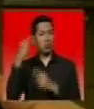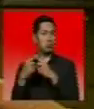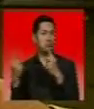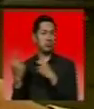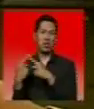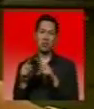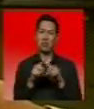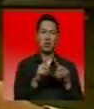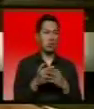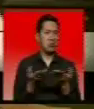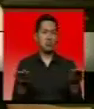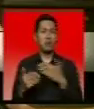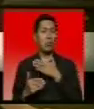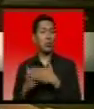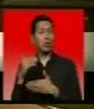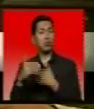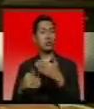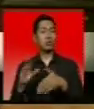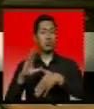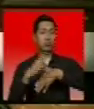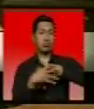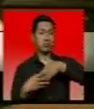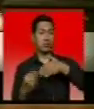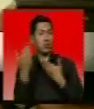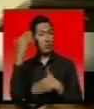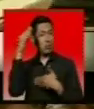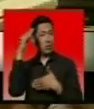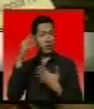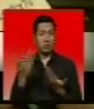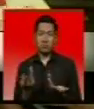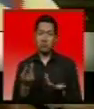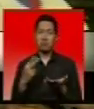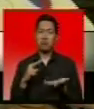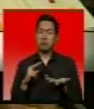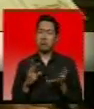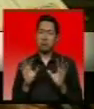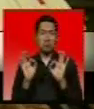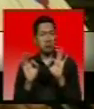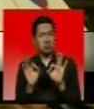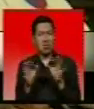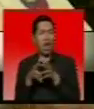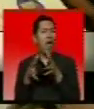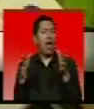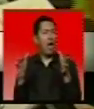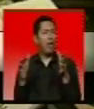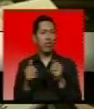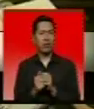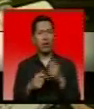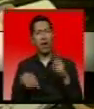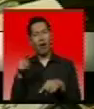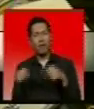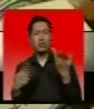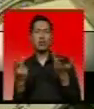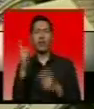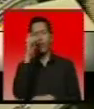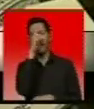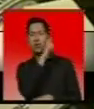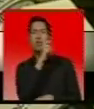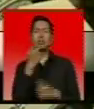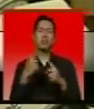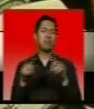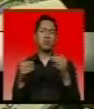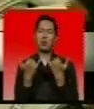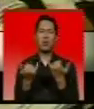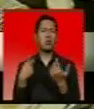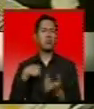los procesos políticos en América Latina son complejos. Tienen momentos críticos y en este momento me